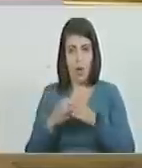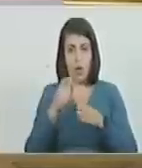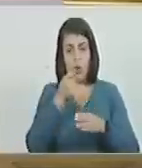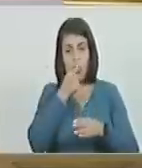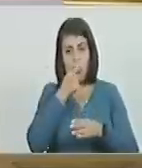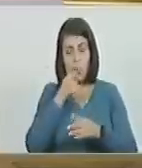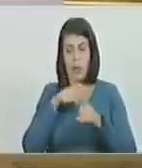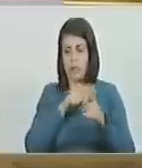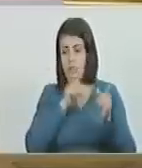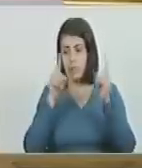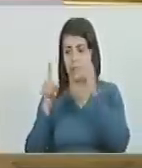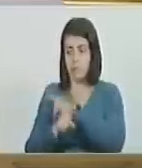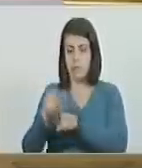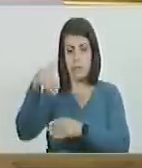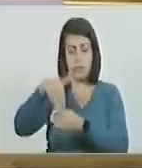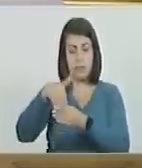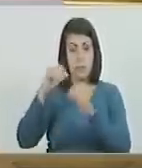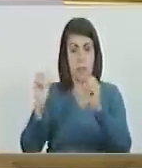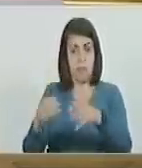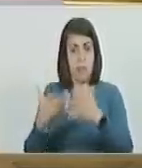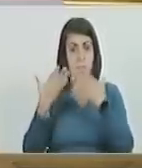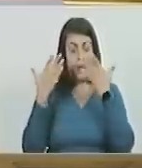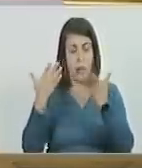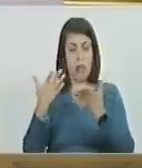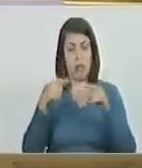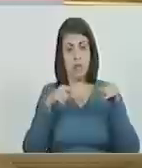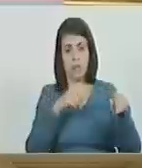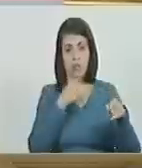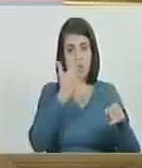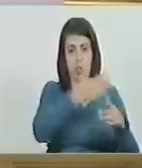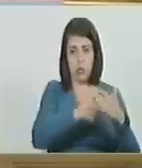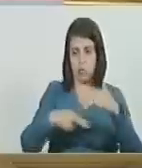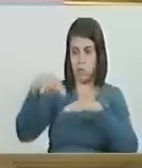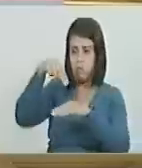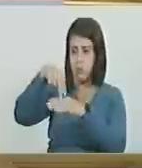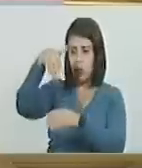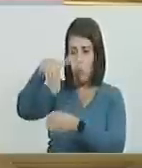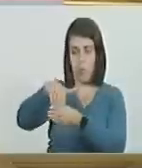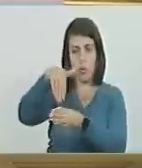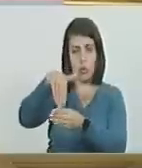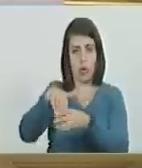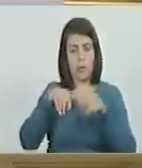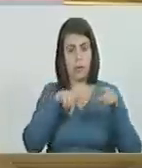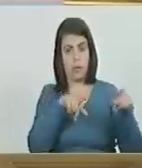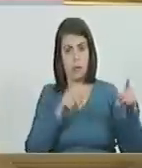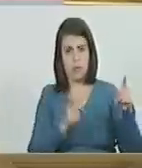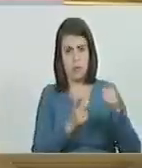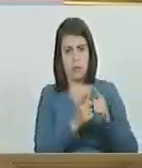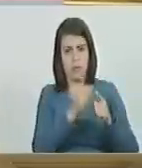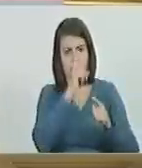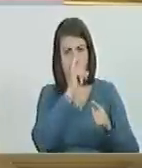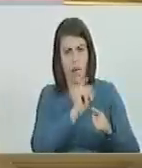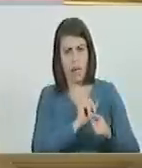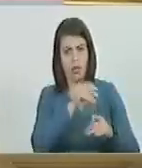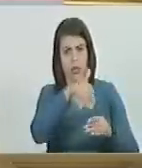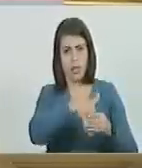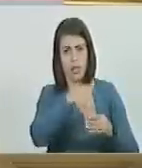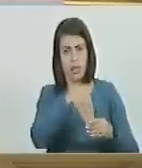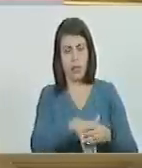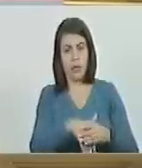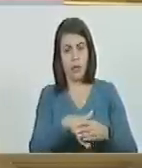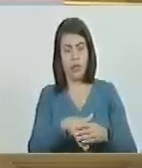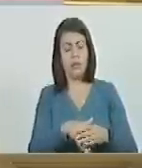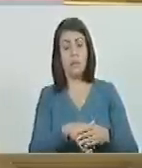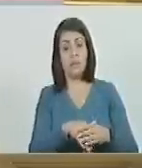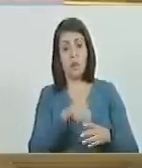pudieran poner a los muertos a votar. Milagro, los levantaban de su lecho de muerte. Disminuía la tasa de mortalidad en los años electorales en